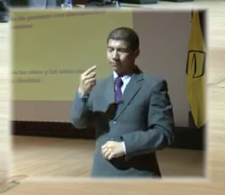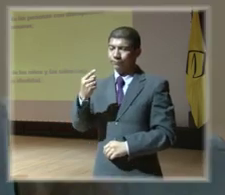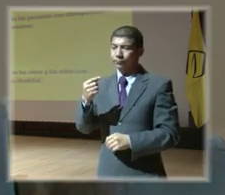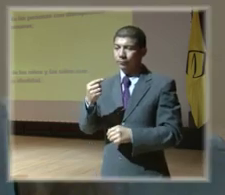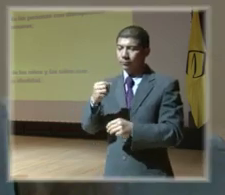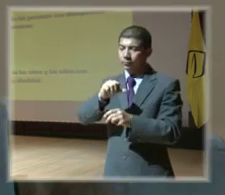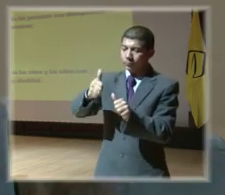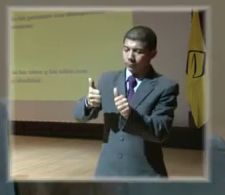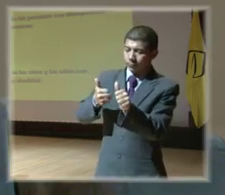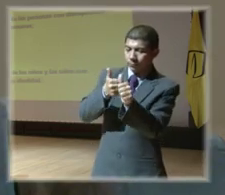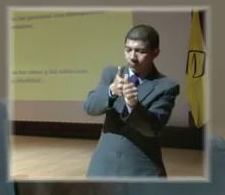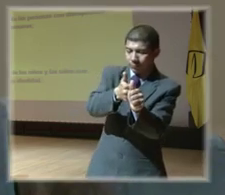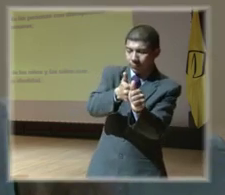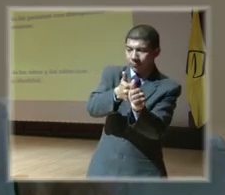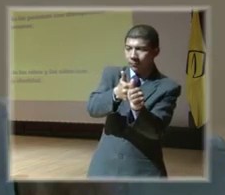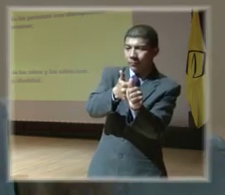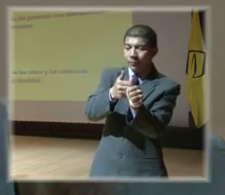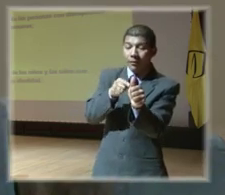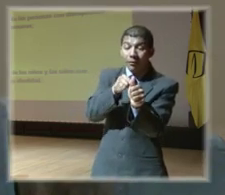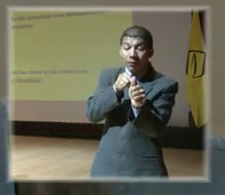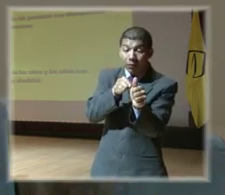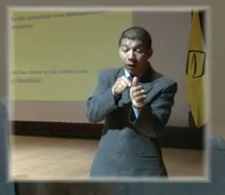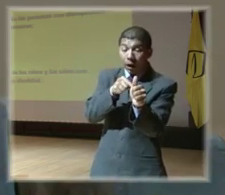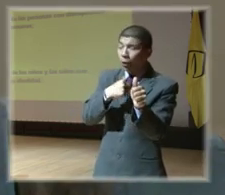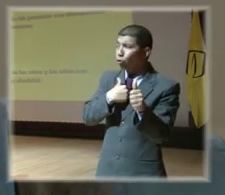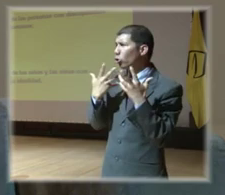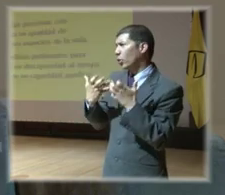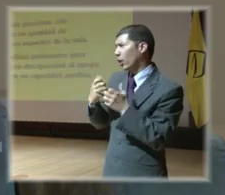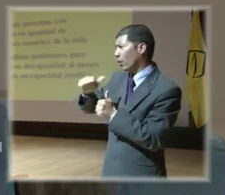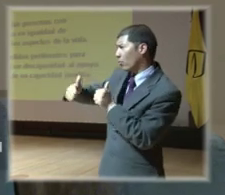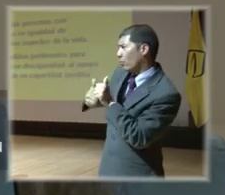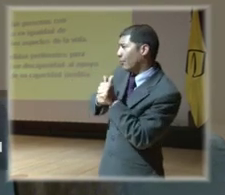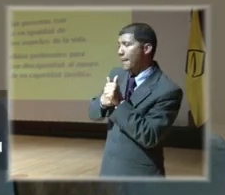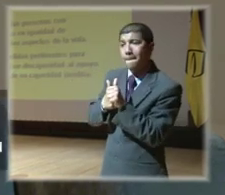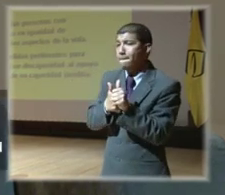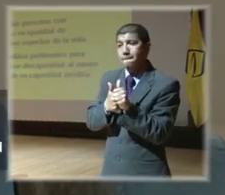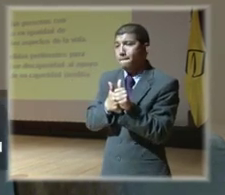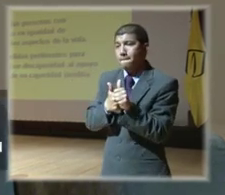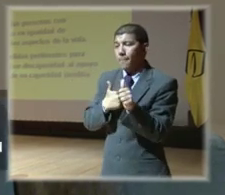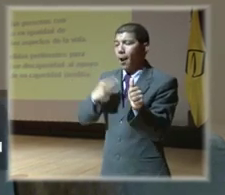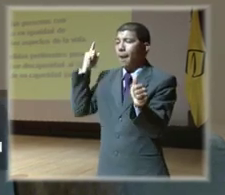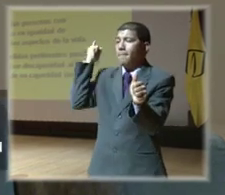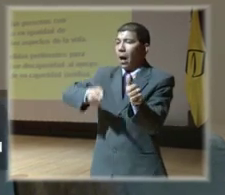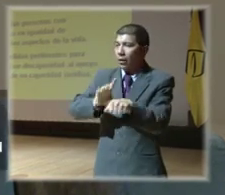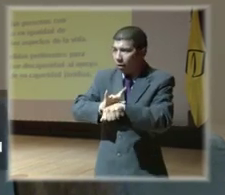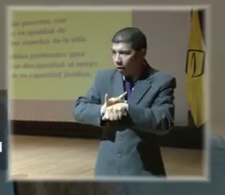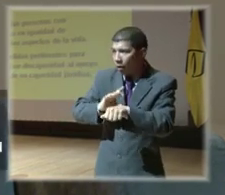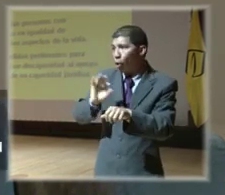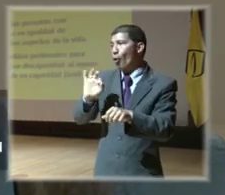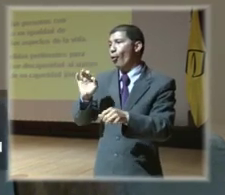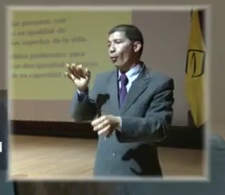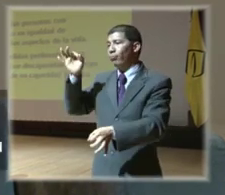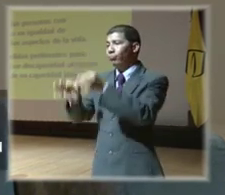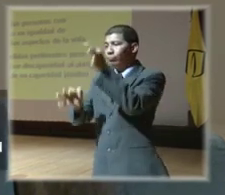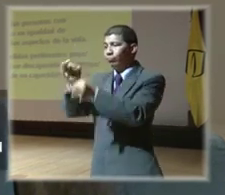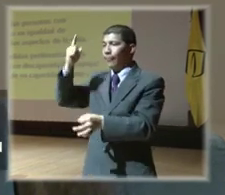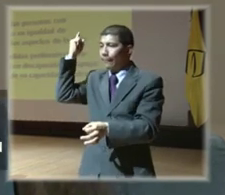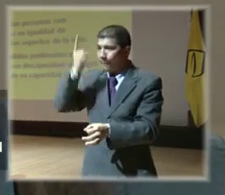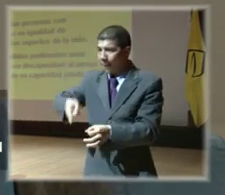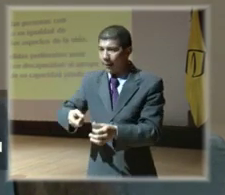demanda y la persona no participa en el proceso, ¿no? Y en Perú es más o menos parecido. La interdicción, la demanda,